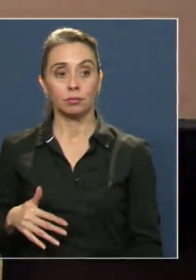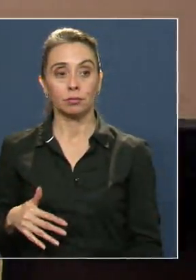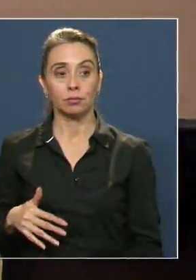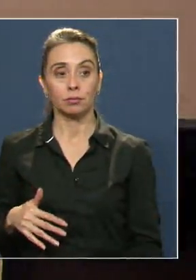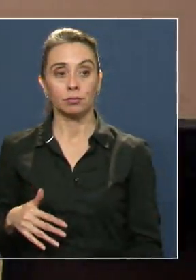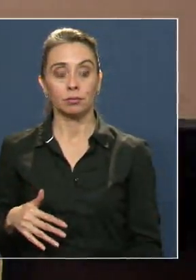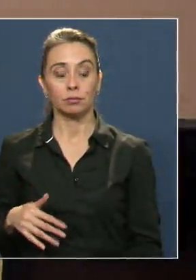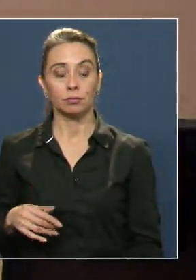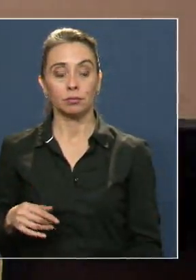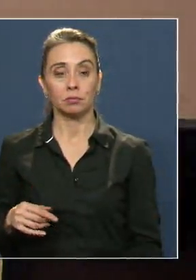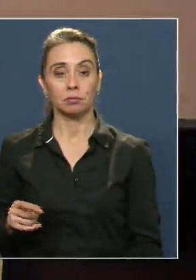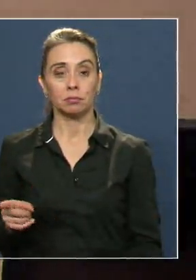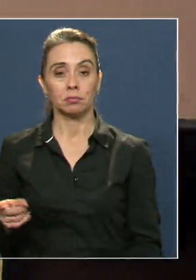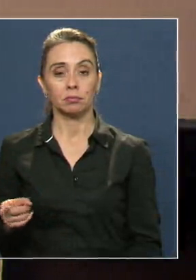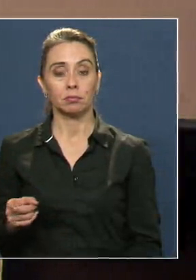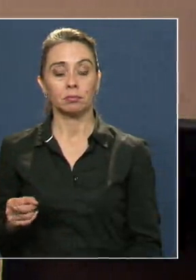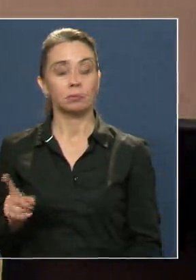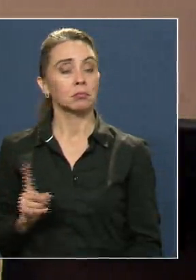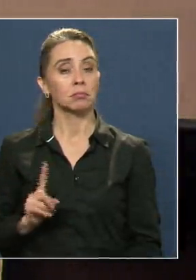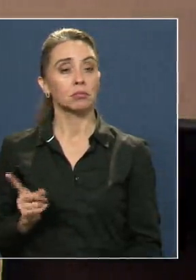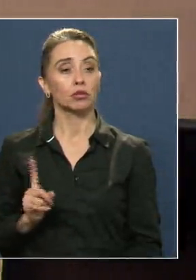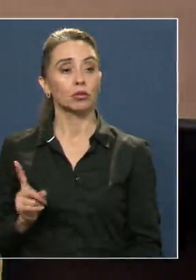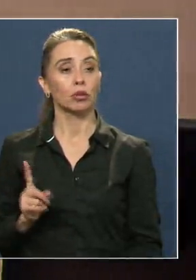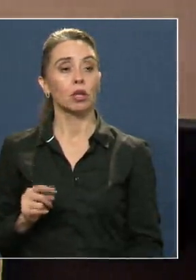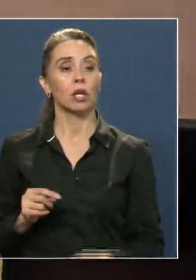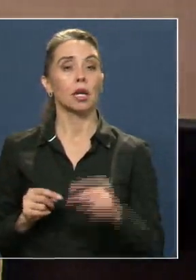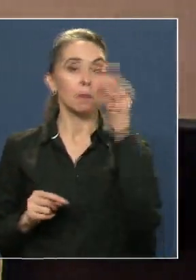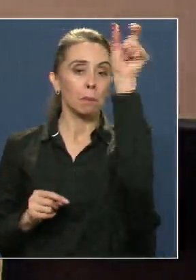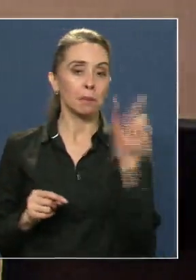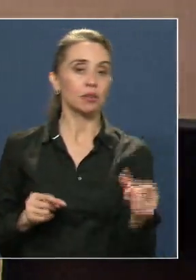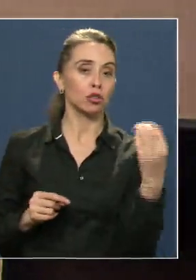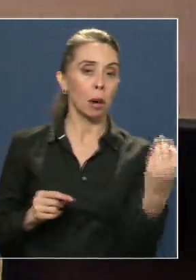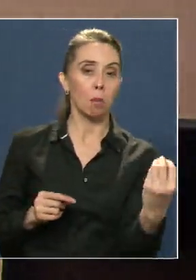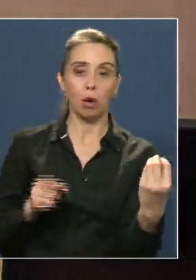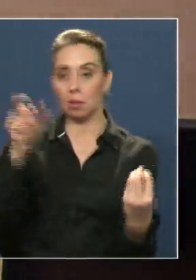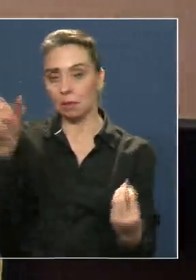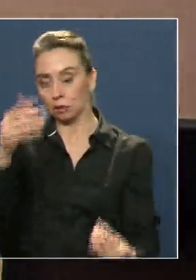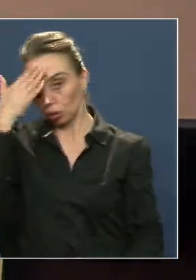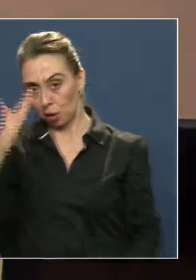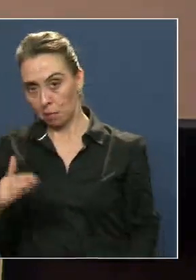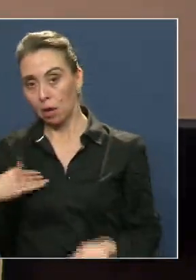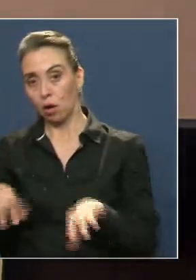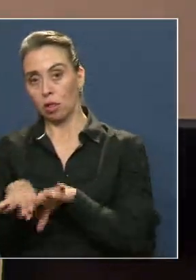se trata de buenos y malos, y en eso yo concuerdo con el ministro Larraín.